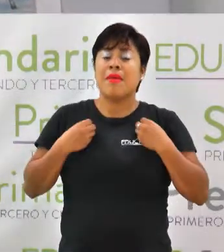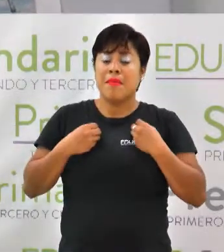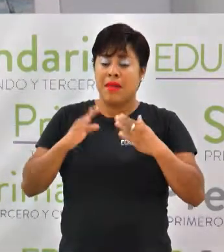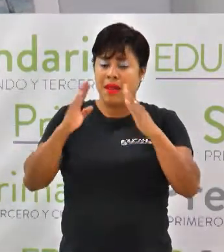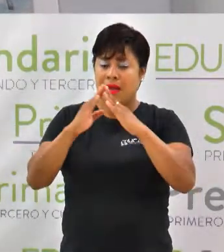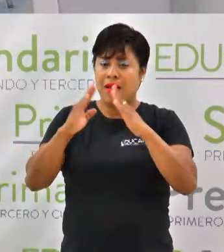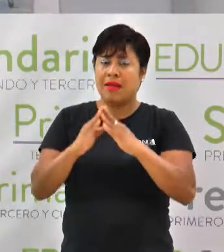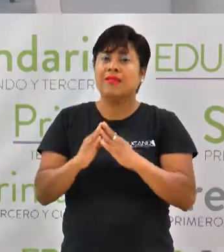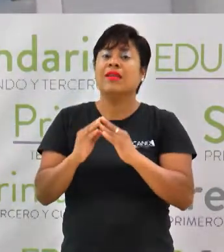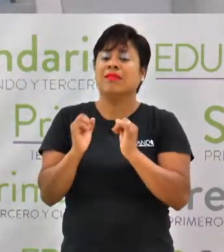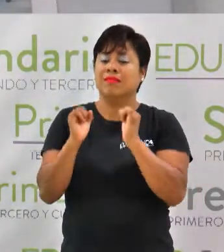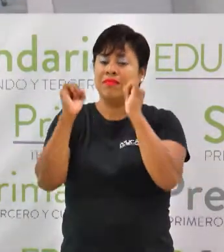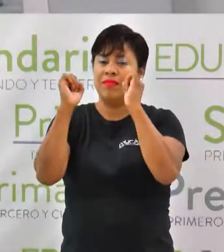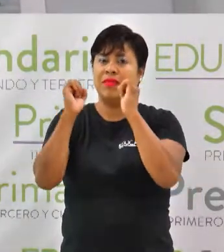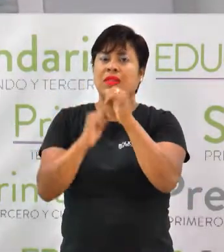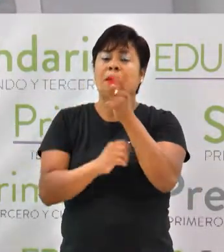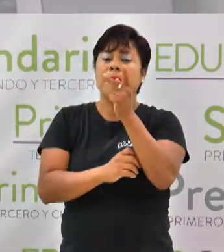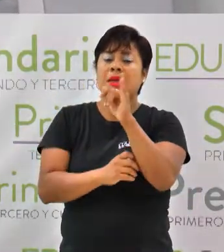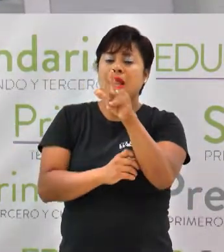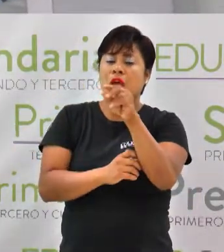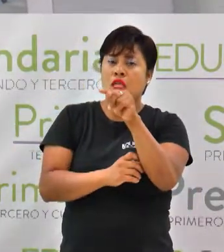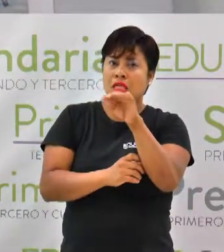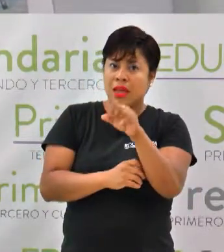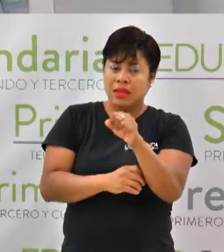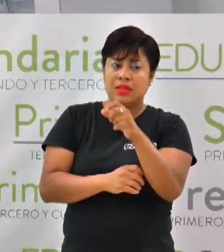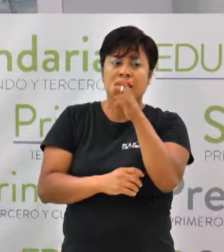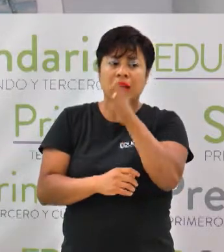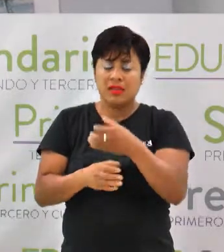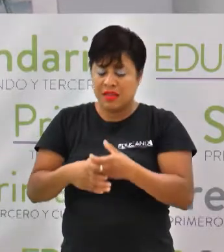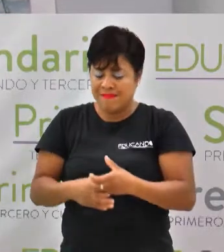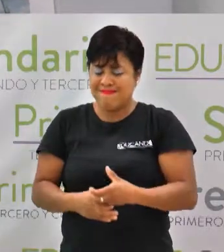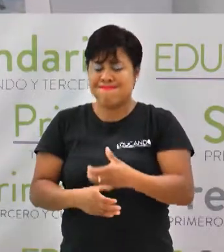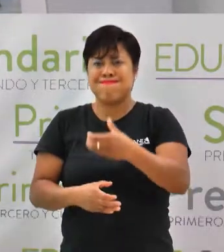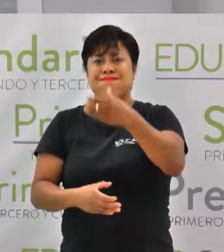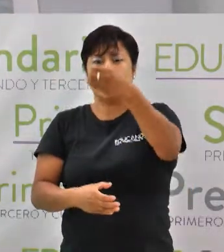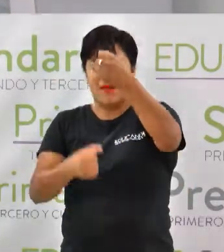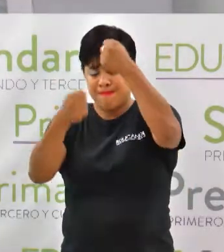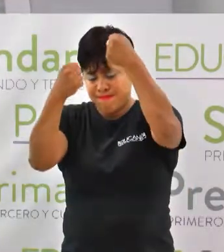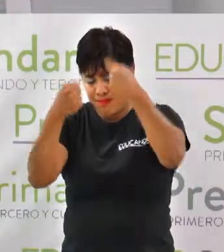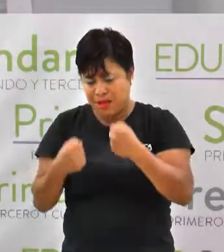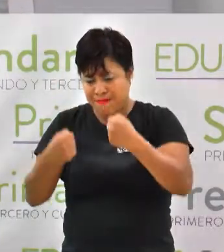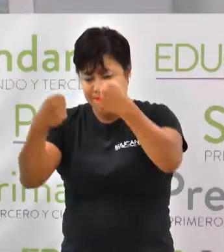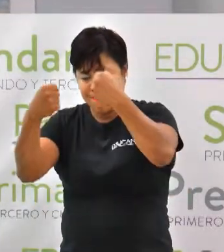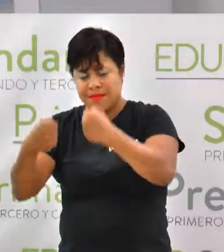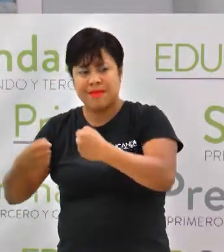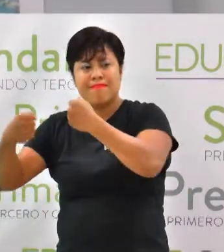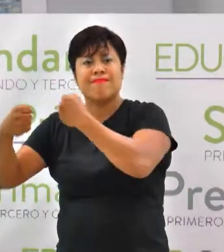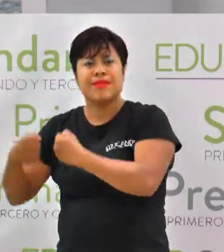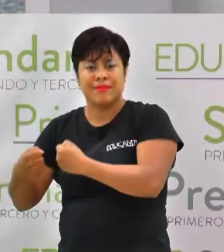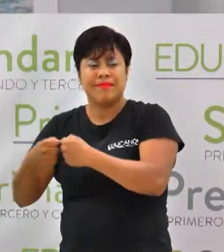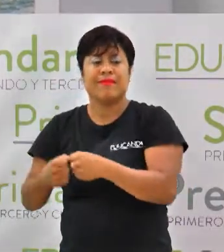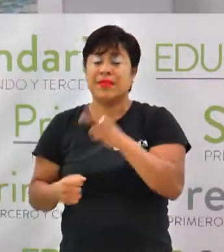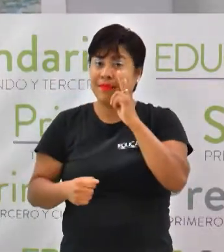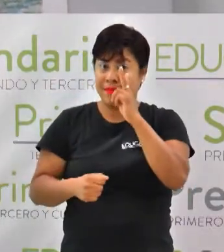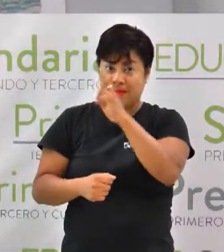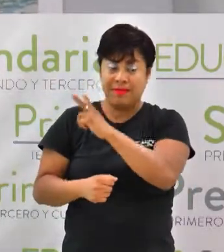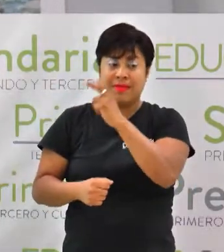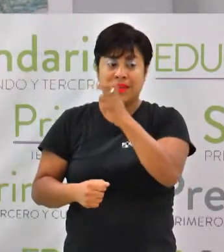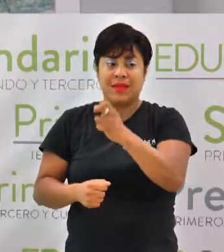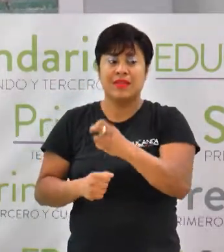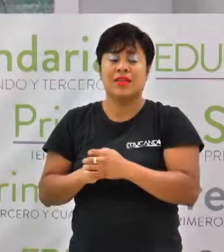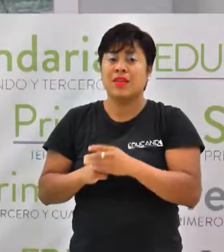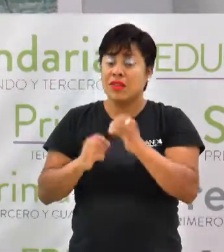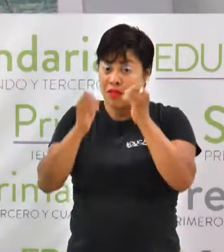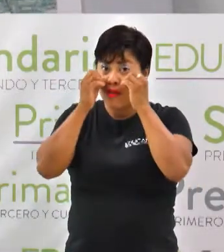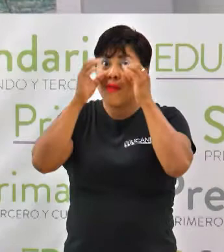vive en una cabaña construida sobre pilotes, que son troncos largos clavados en el suelo. Les comento que esta